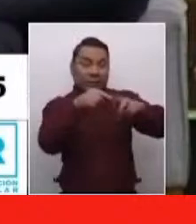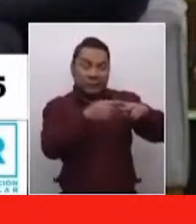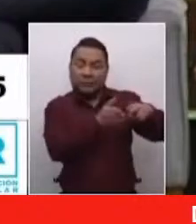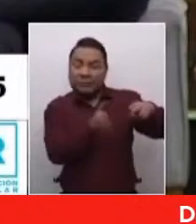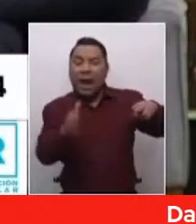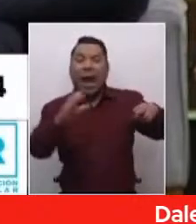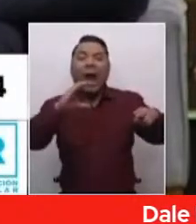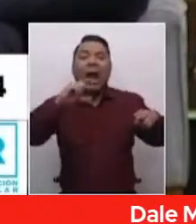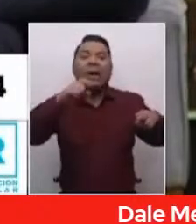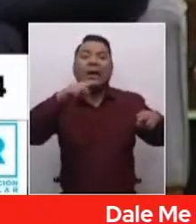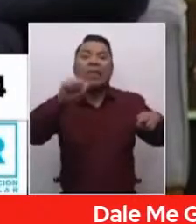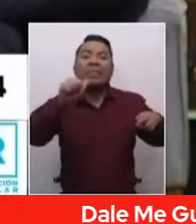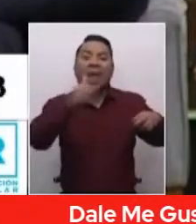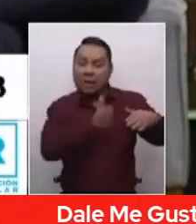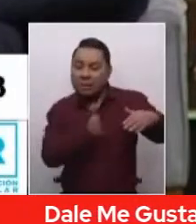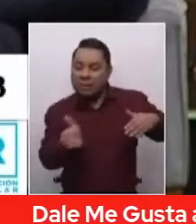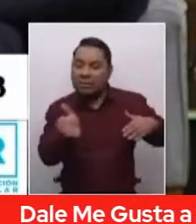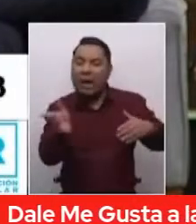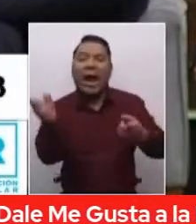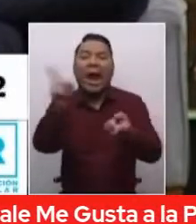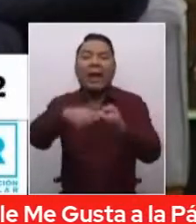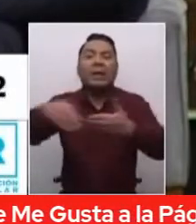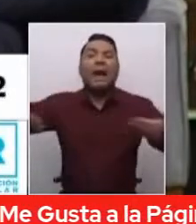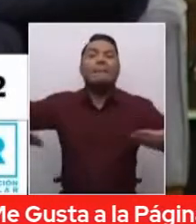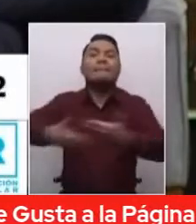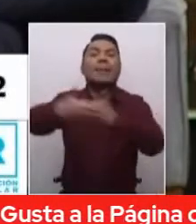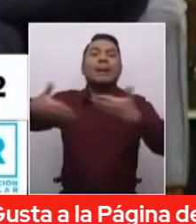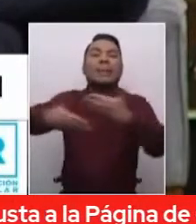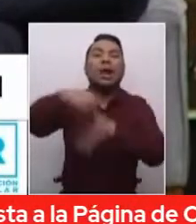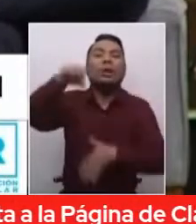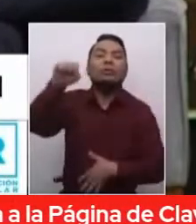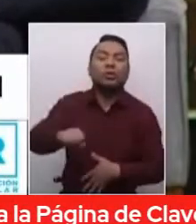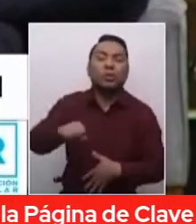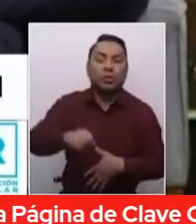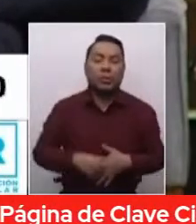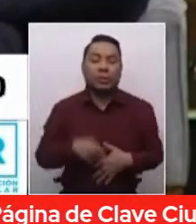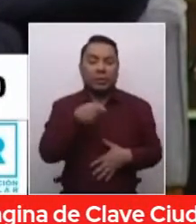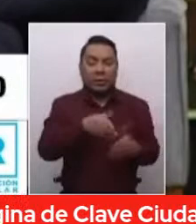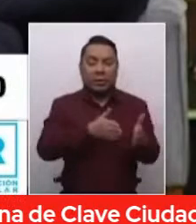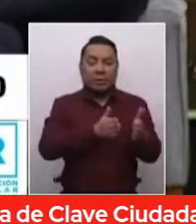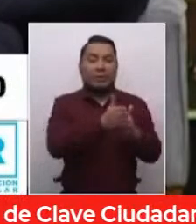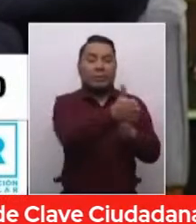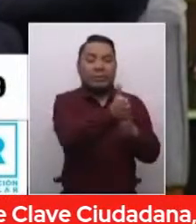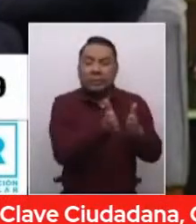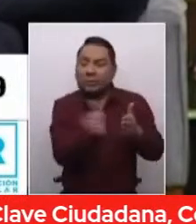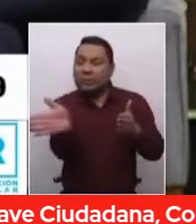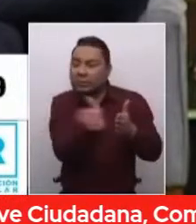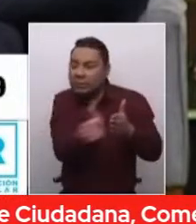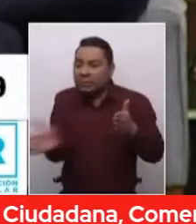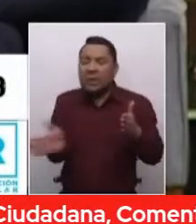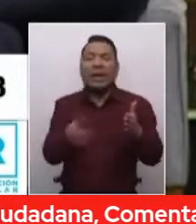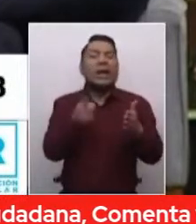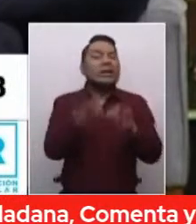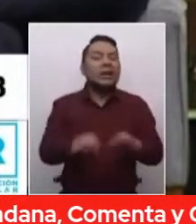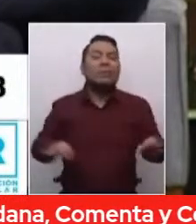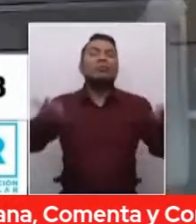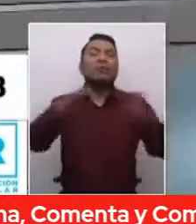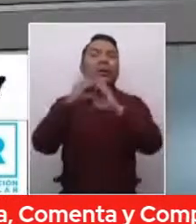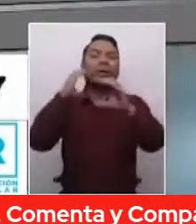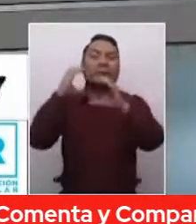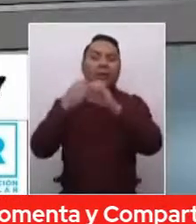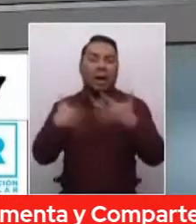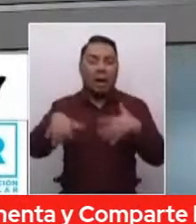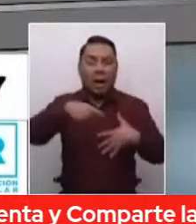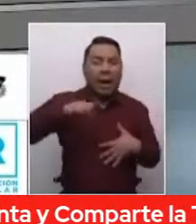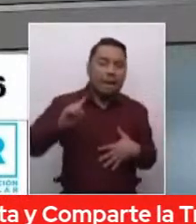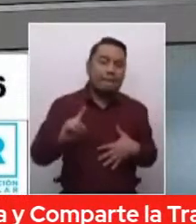Canta, hasta la Panamericana Sur. Son vías importantísimas para transporte público, que es lo que vamos